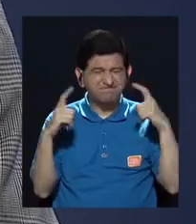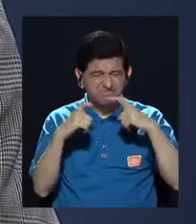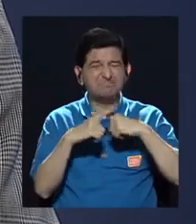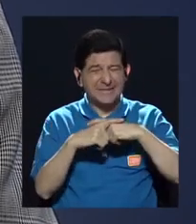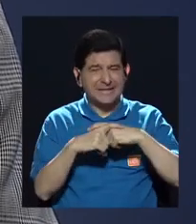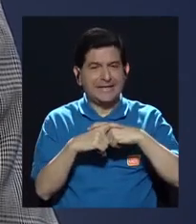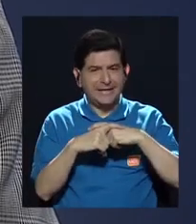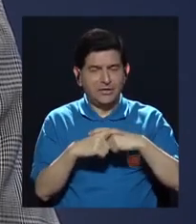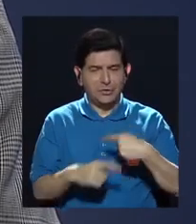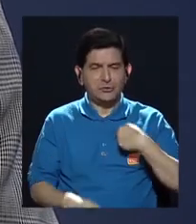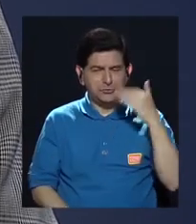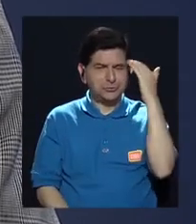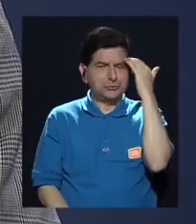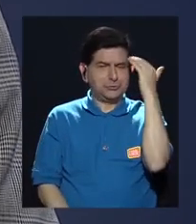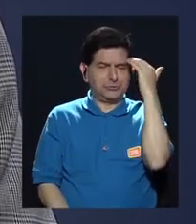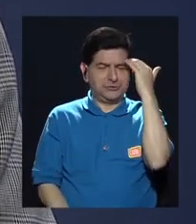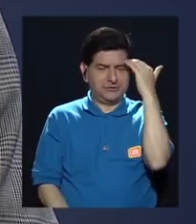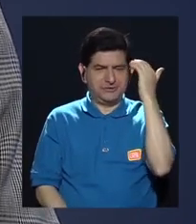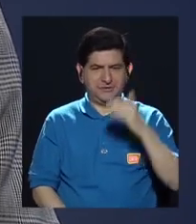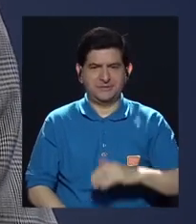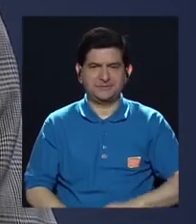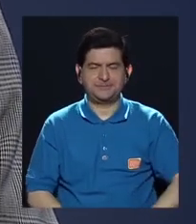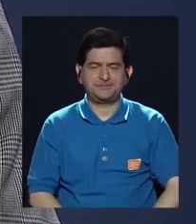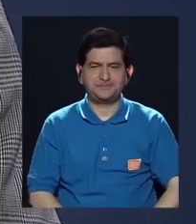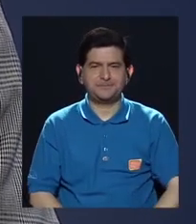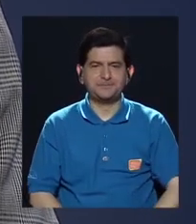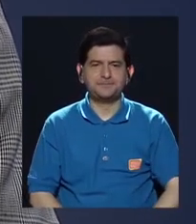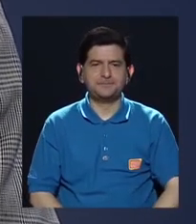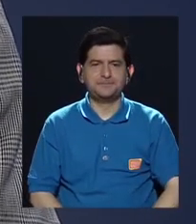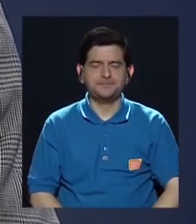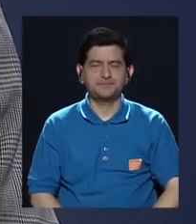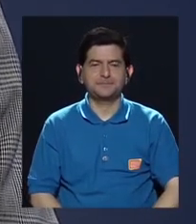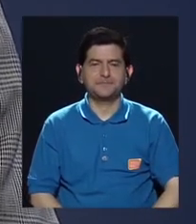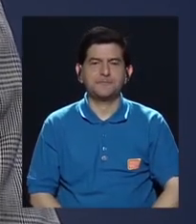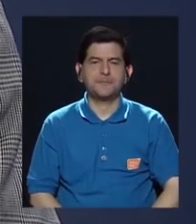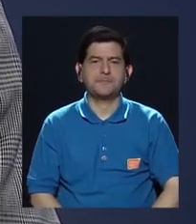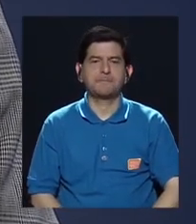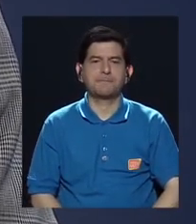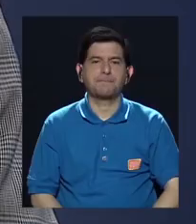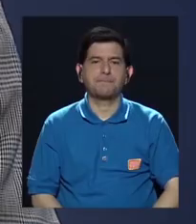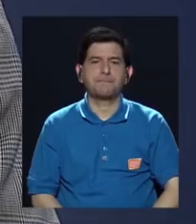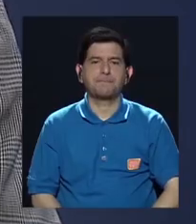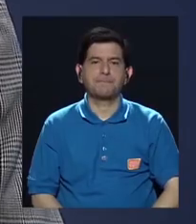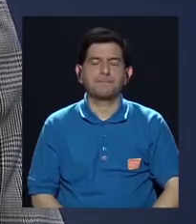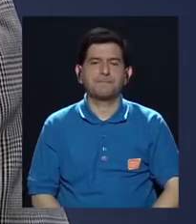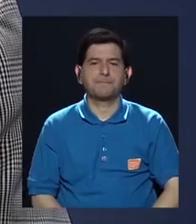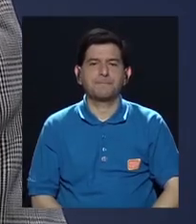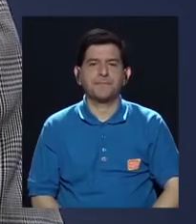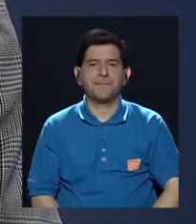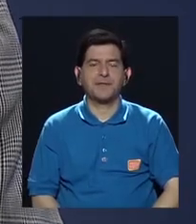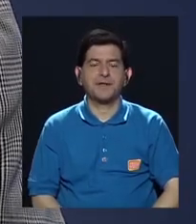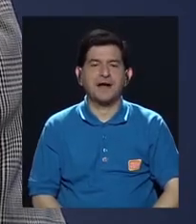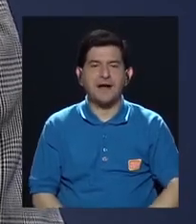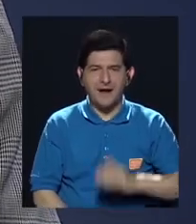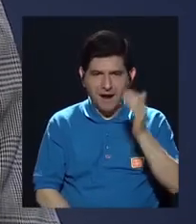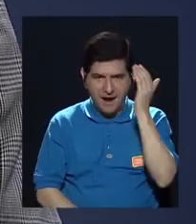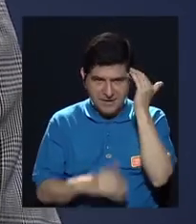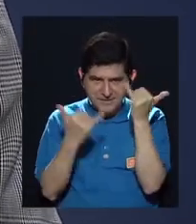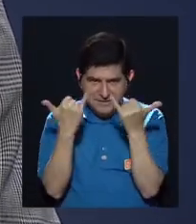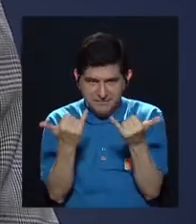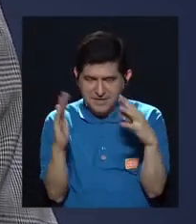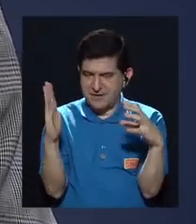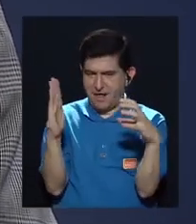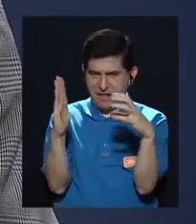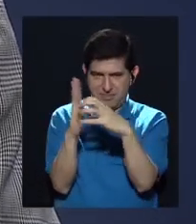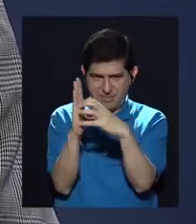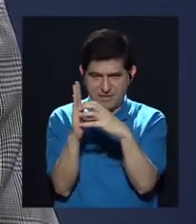complejo. Yo soy consciente, por ejemplo, de que cuando se conoció